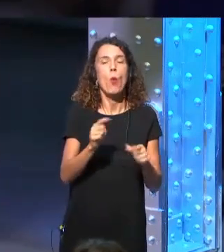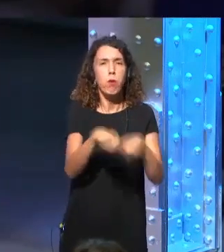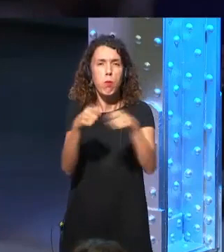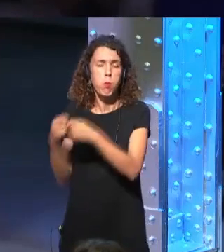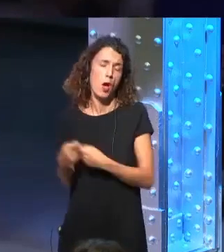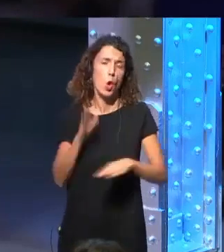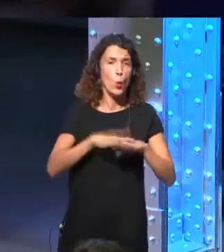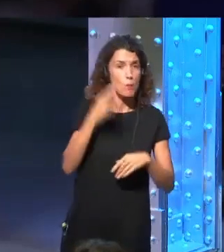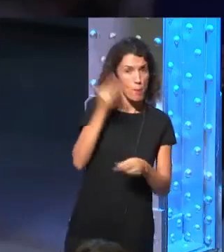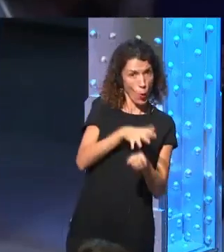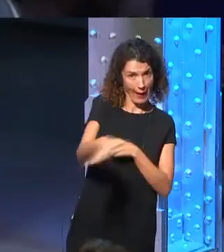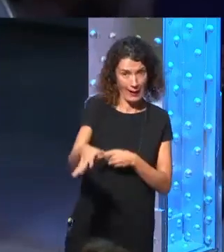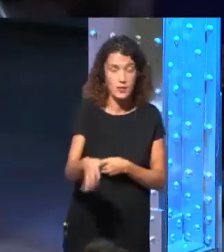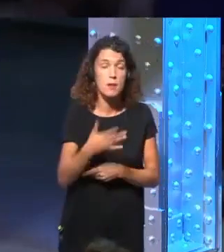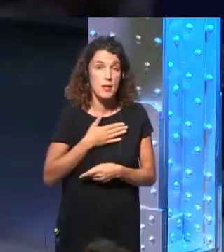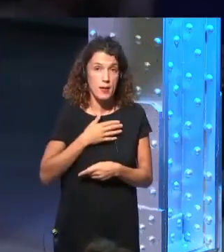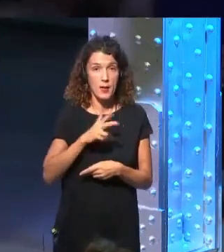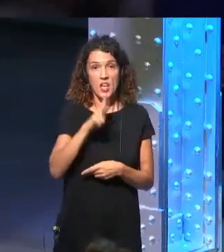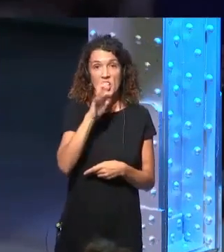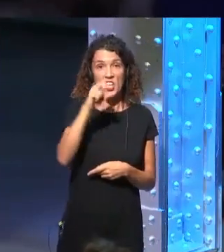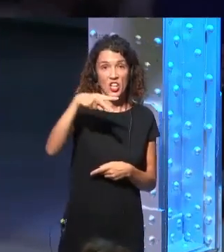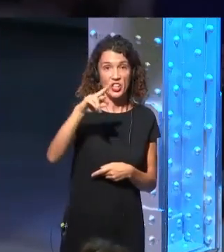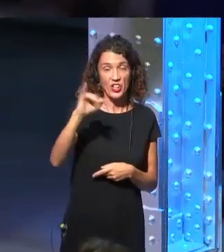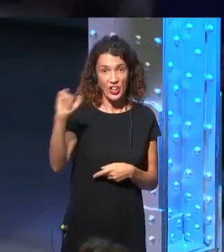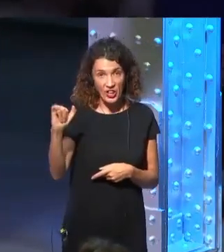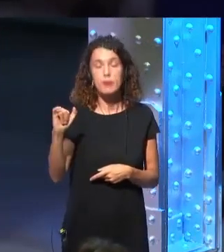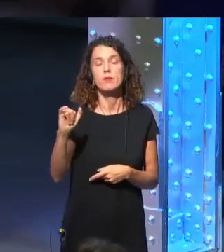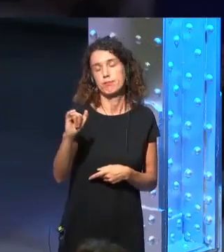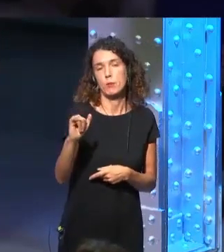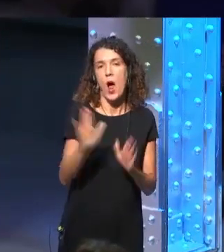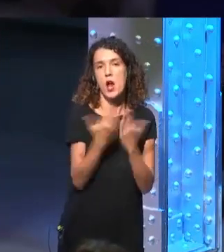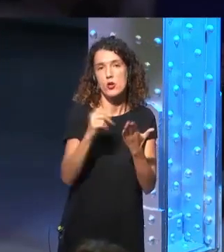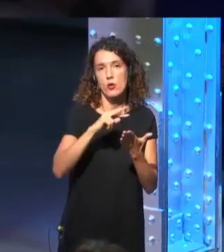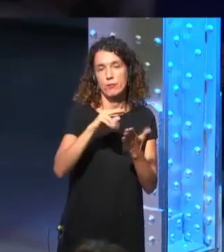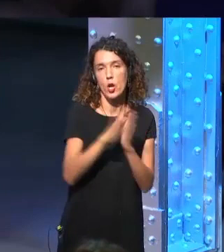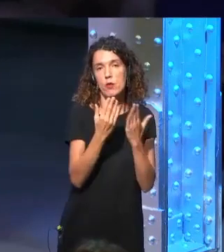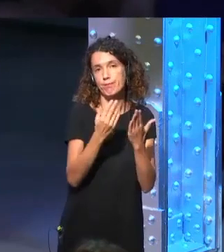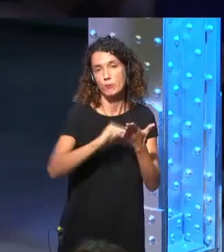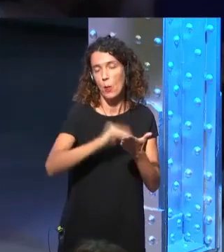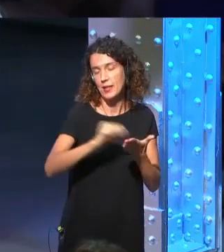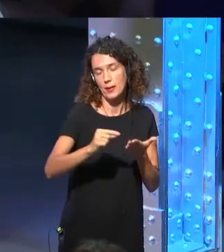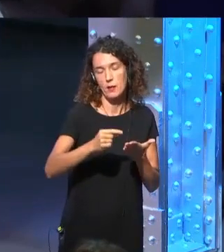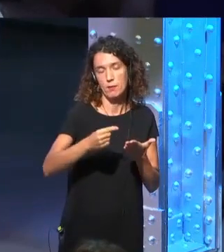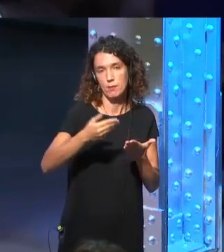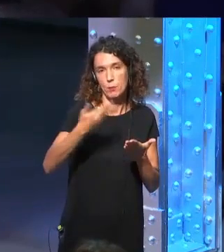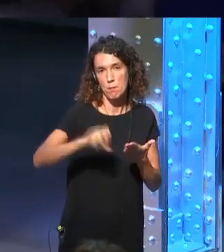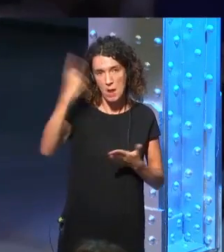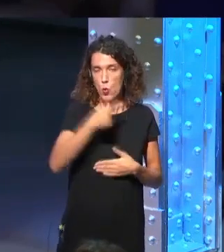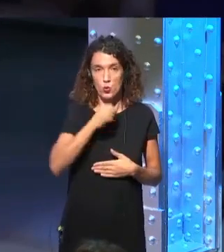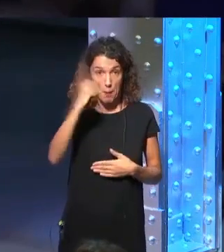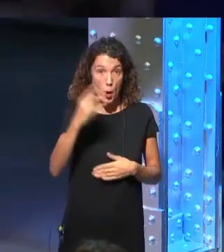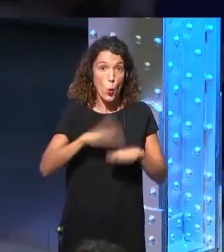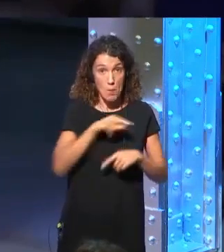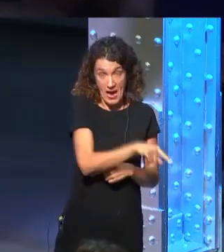las mujeres. Henry James, que es uno de mis favoritos, novelistas favoritos, es realmente uno de los grandes culpables de